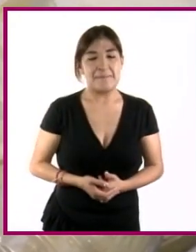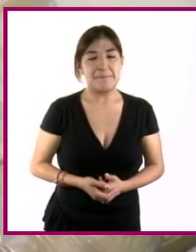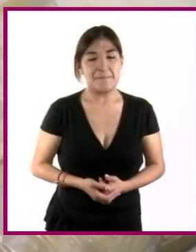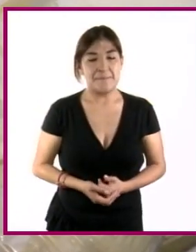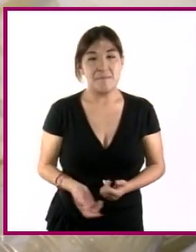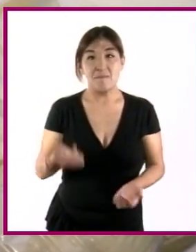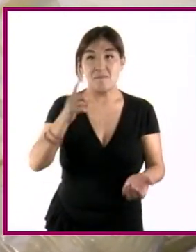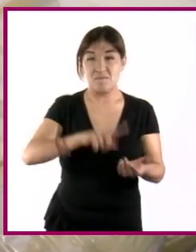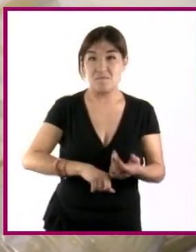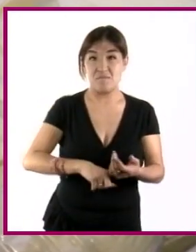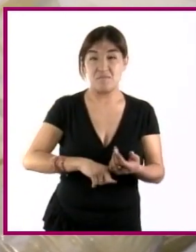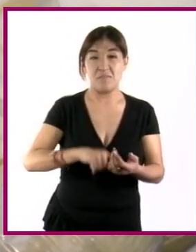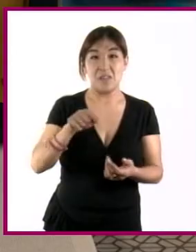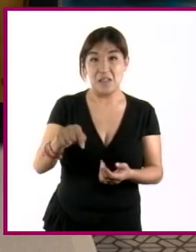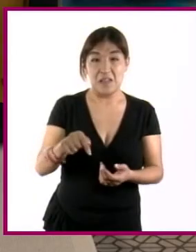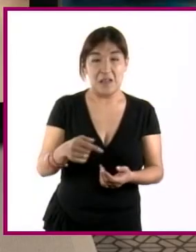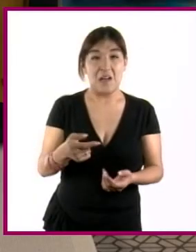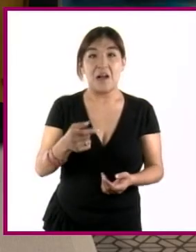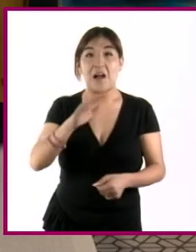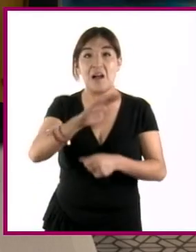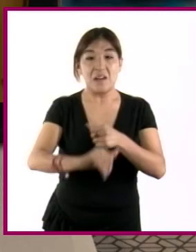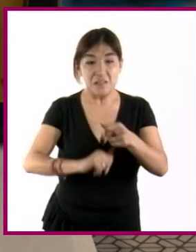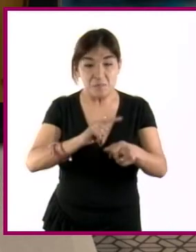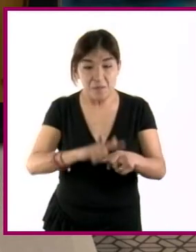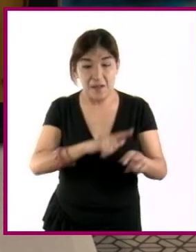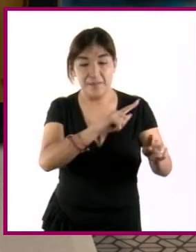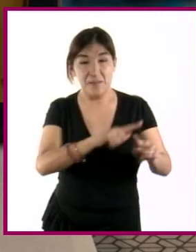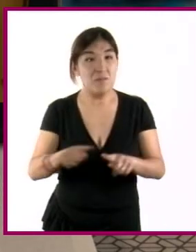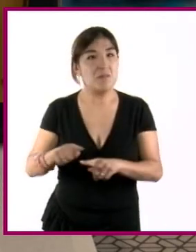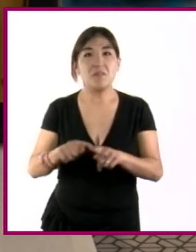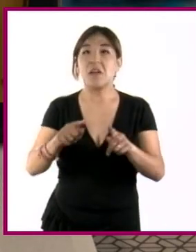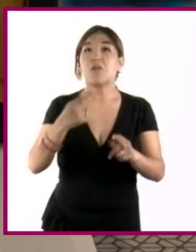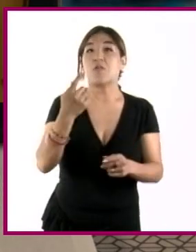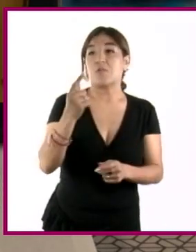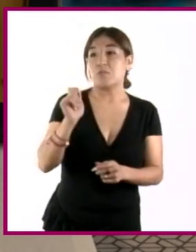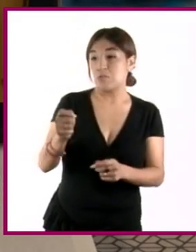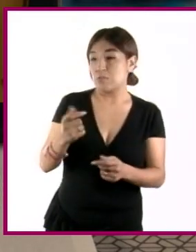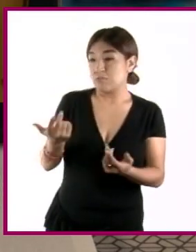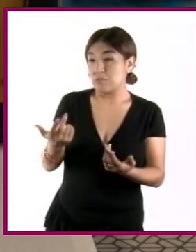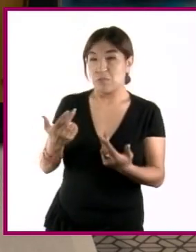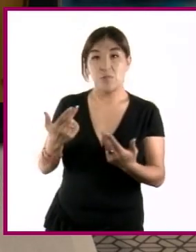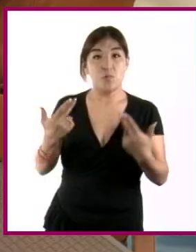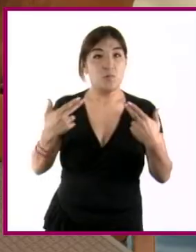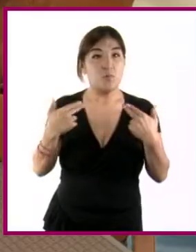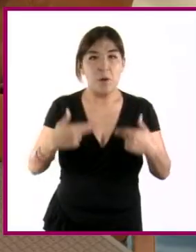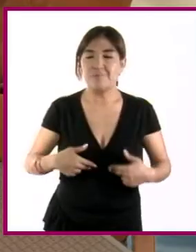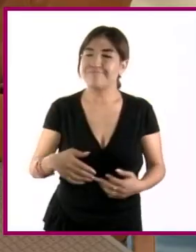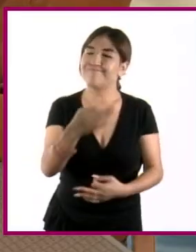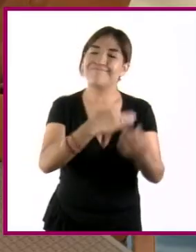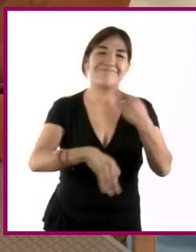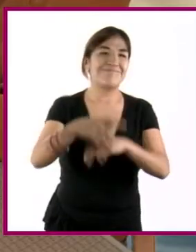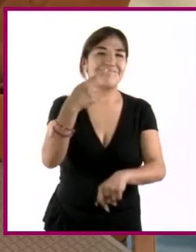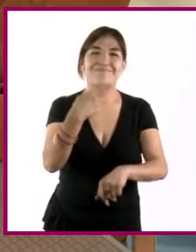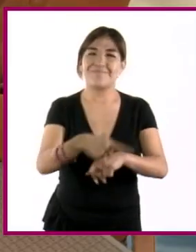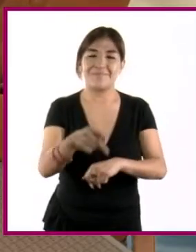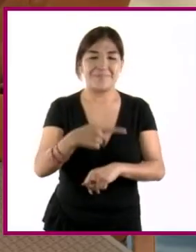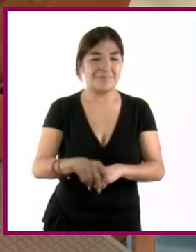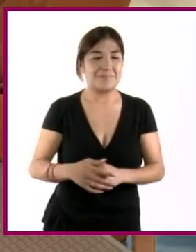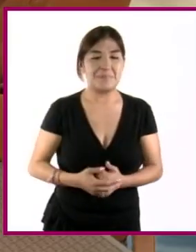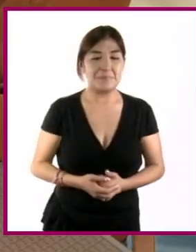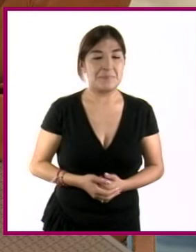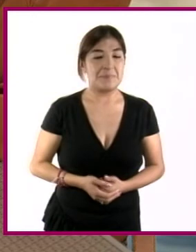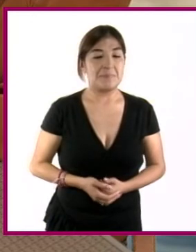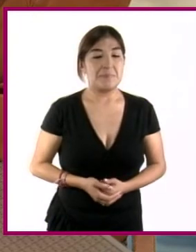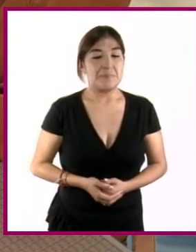los organismos como tales, sino en el equilibrio en conjunto de todo el sistema. ¿Cuáles son las acciones